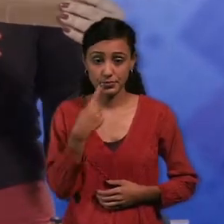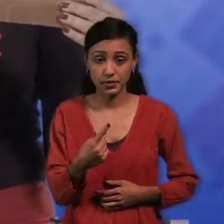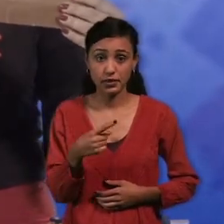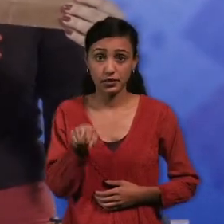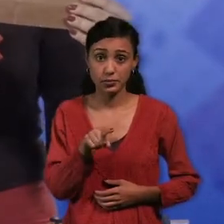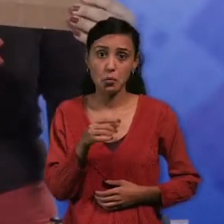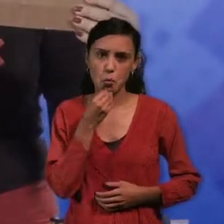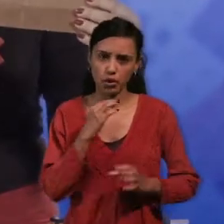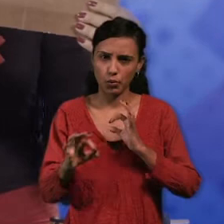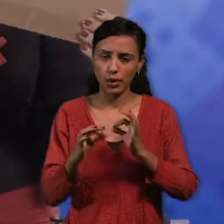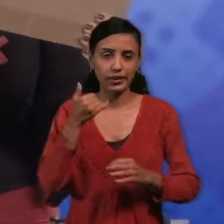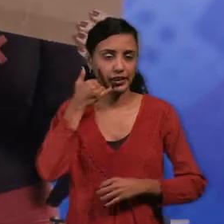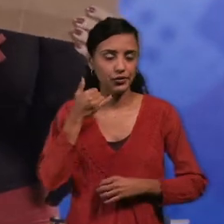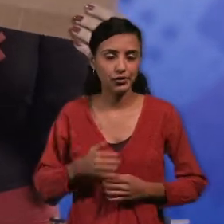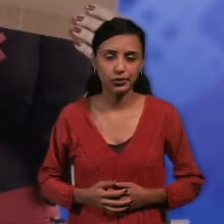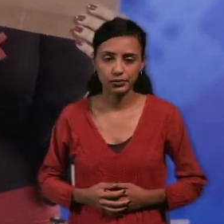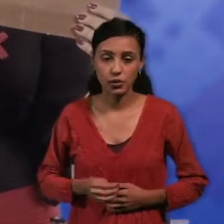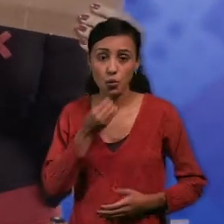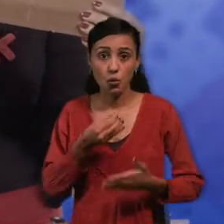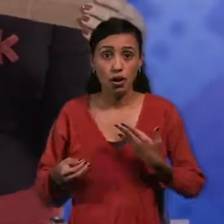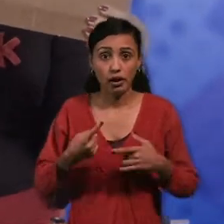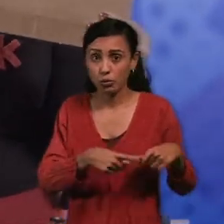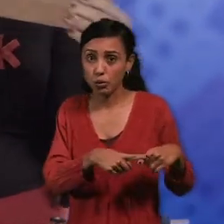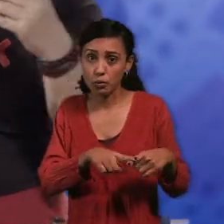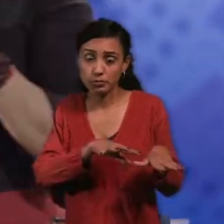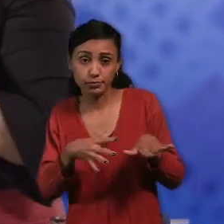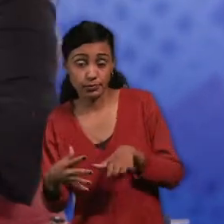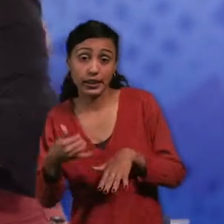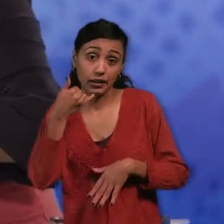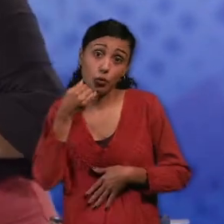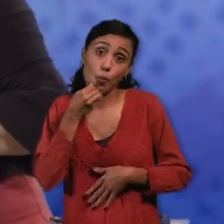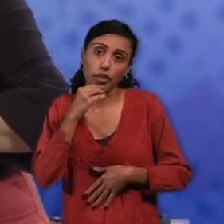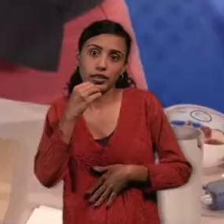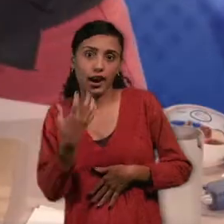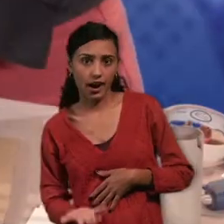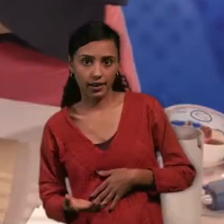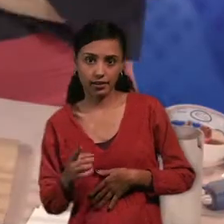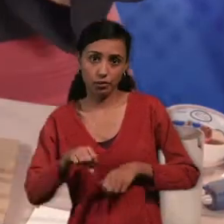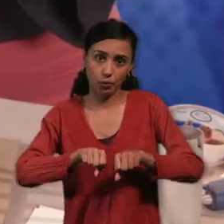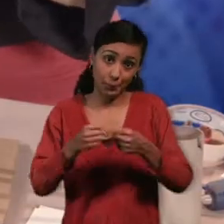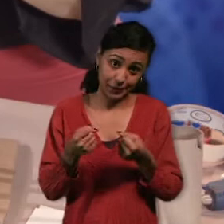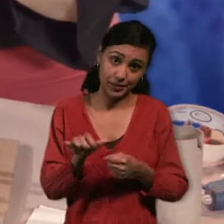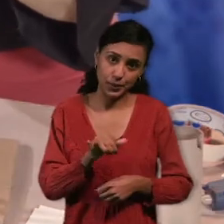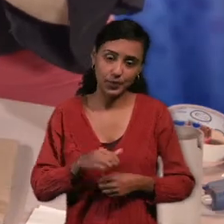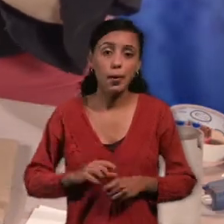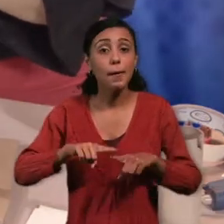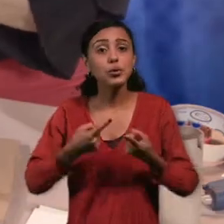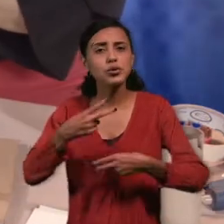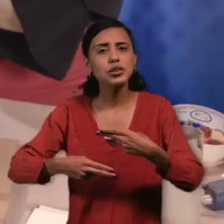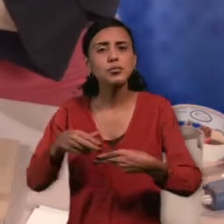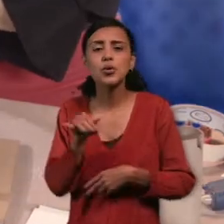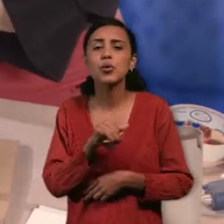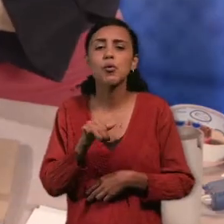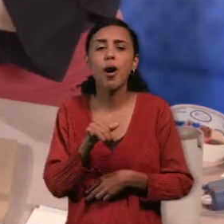estar a salvo, pero ante cualquier movimiento del trípode el teléfono va a caer. No queremos jugar a eso. Por eso le hemos hecho como una especie